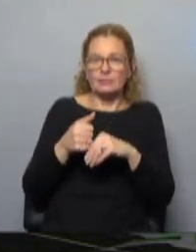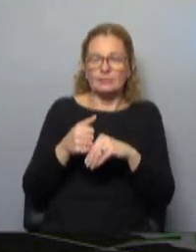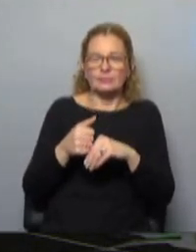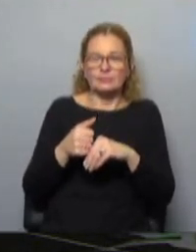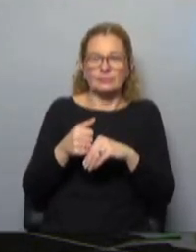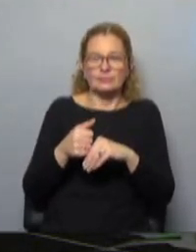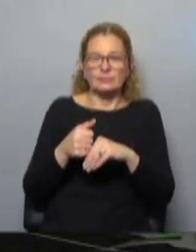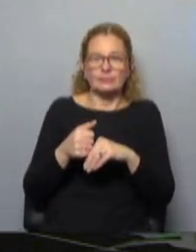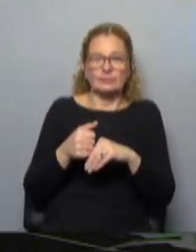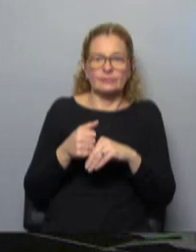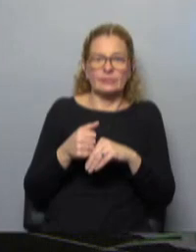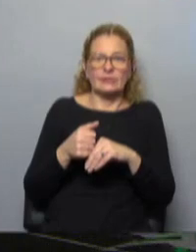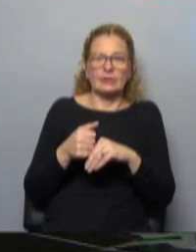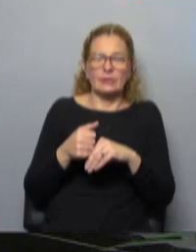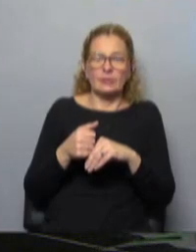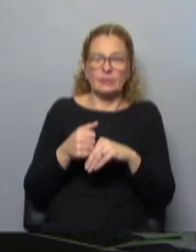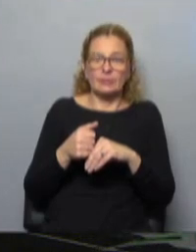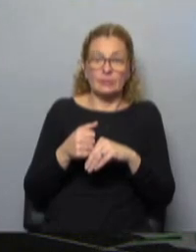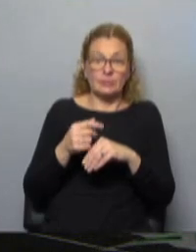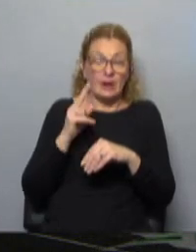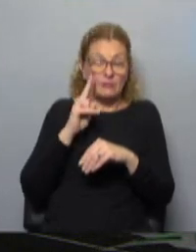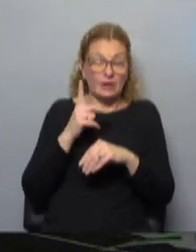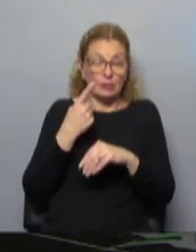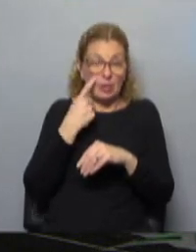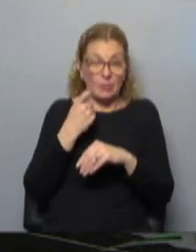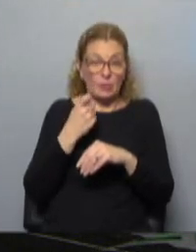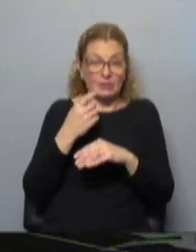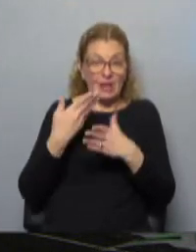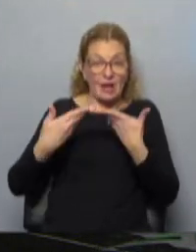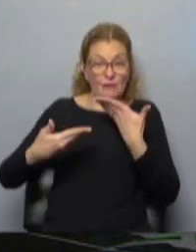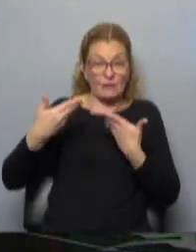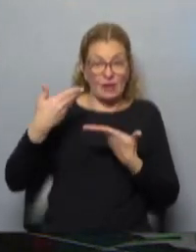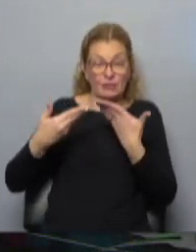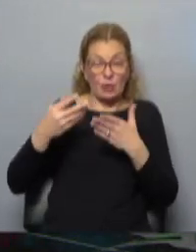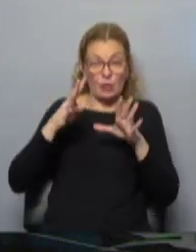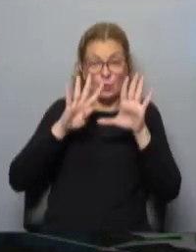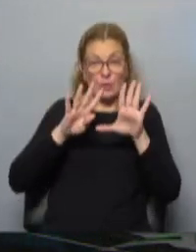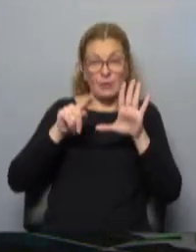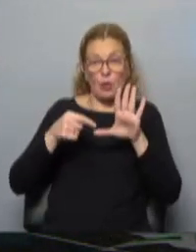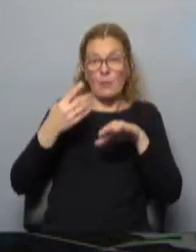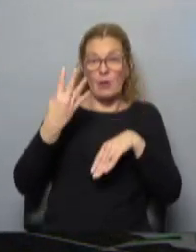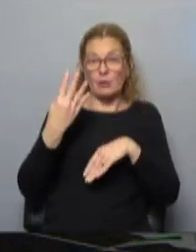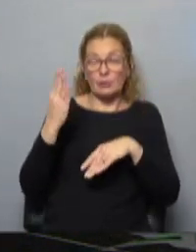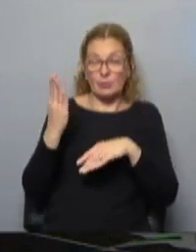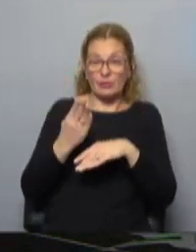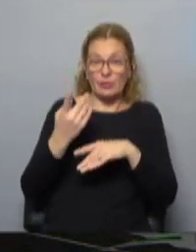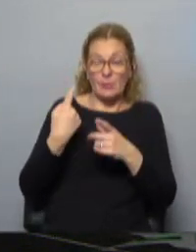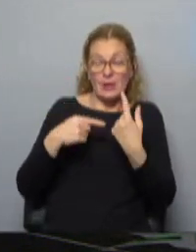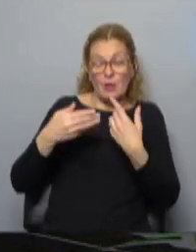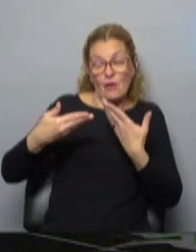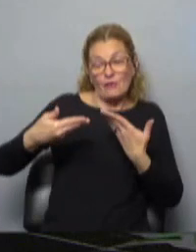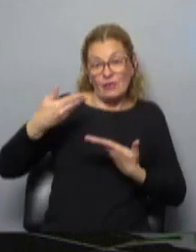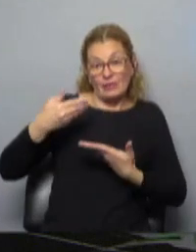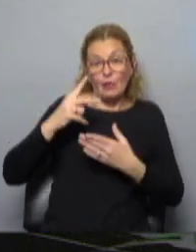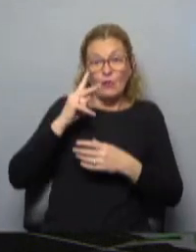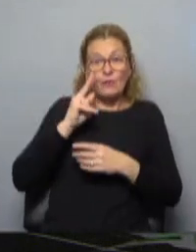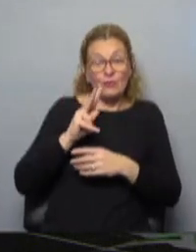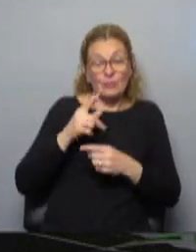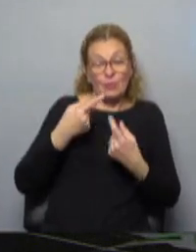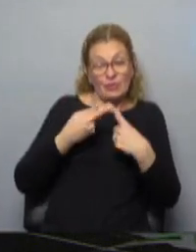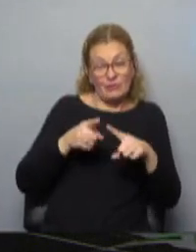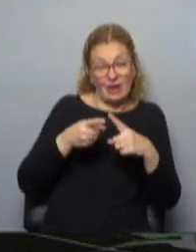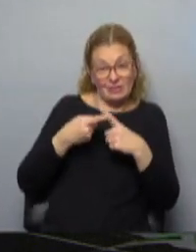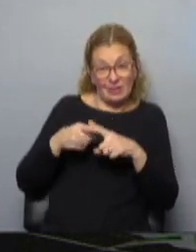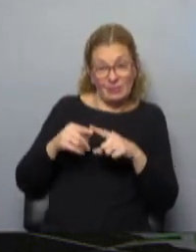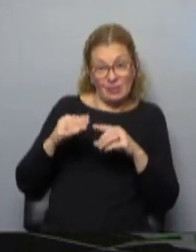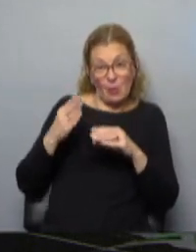de shk antes de vuelta para anclar esto tenemos la inflación que está el entorno de 94 por ciento pero la inflación como hemos visto varias veces es un